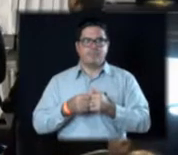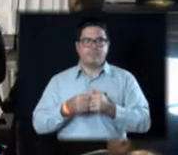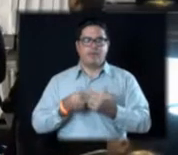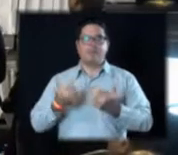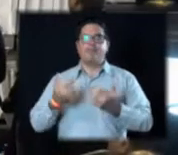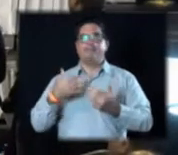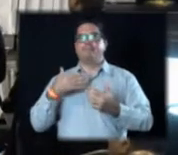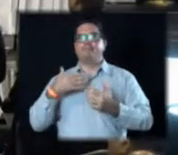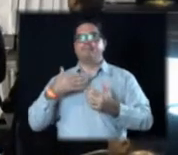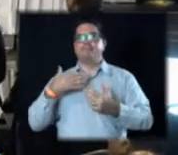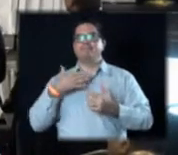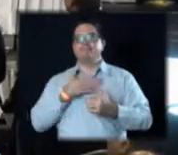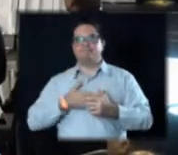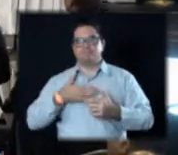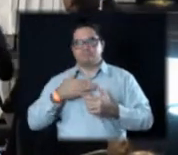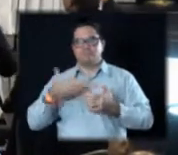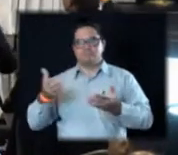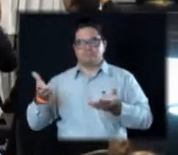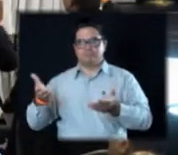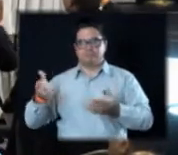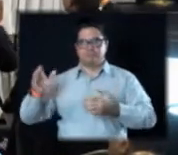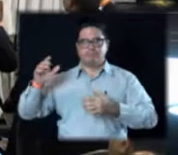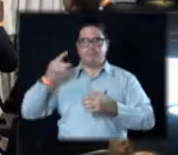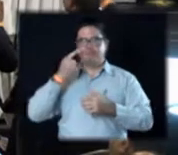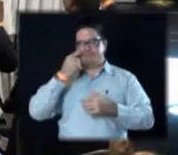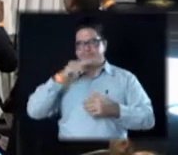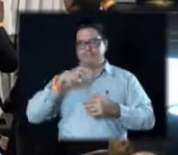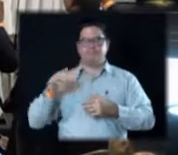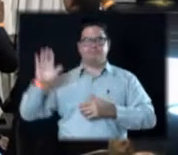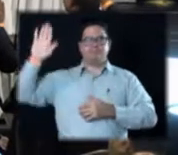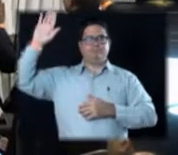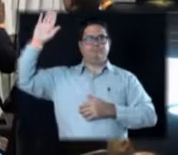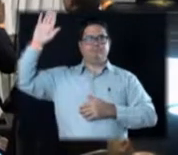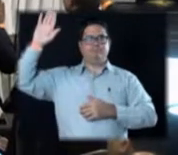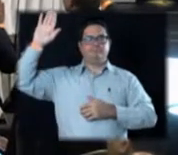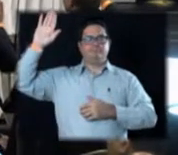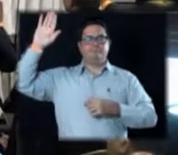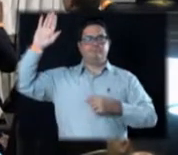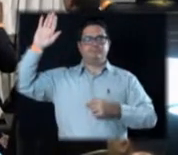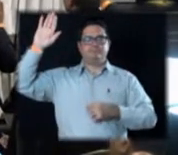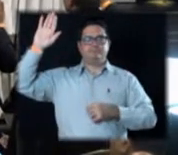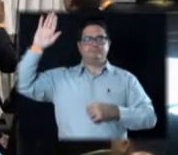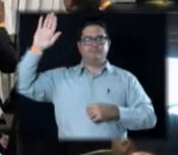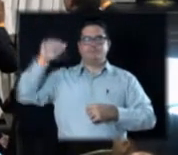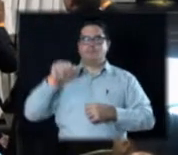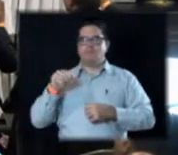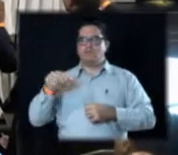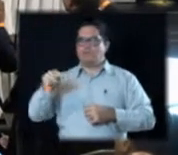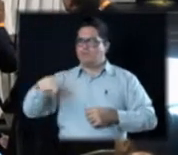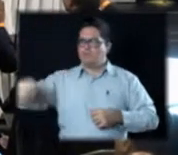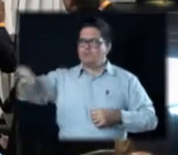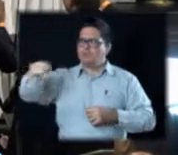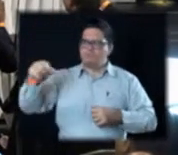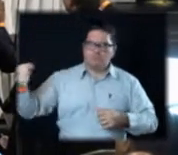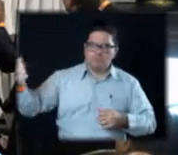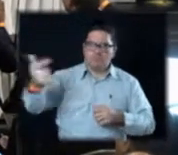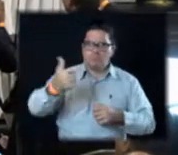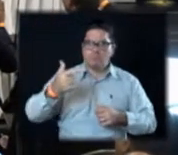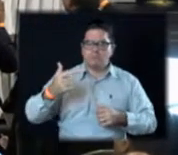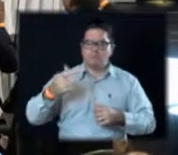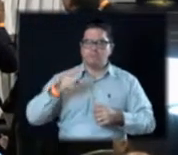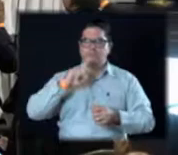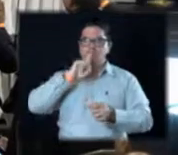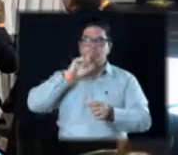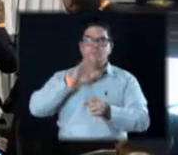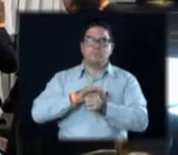Please raise your right hand. Sure. Do you all swear to testify and answer all the